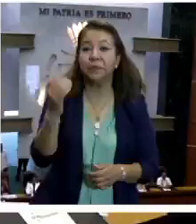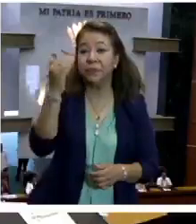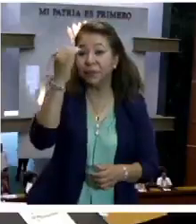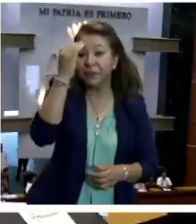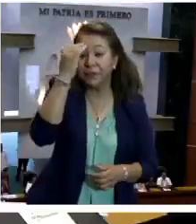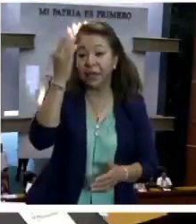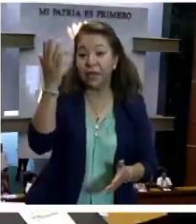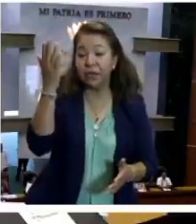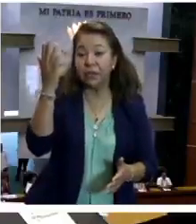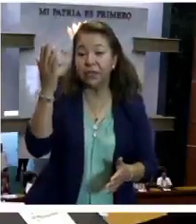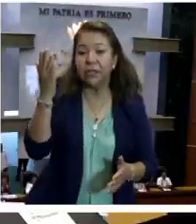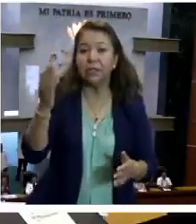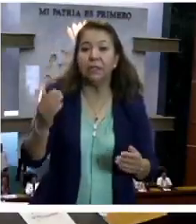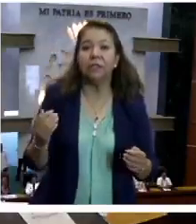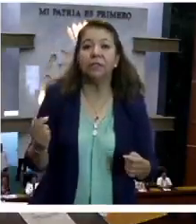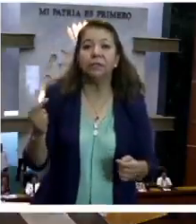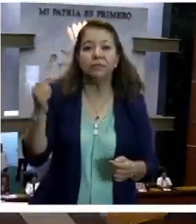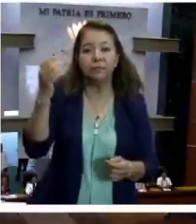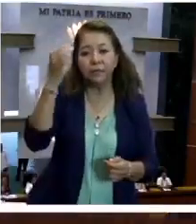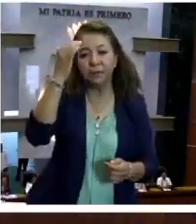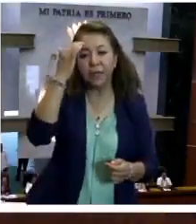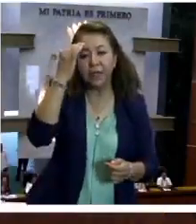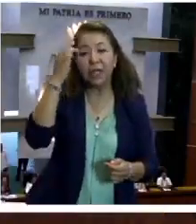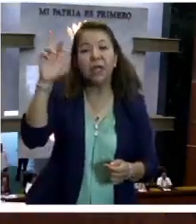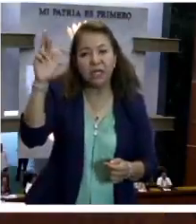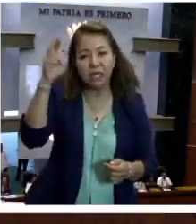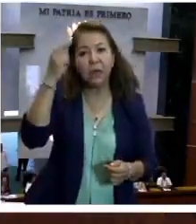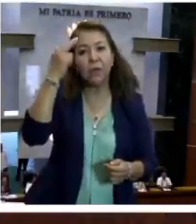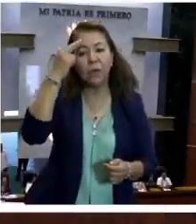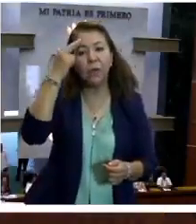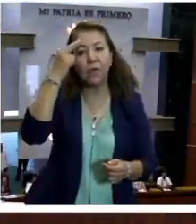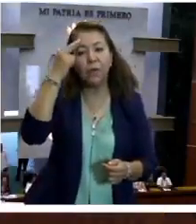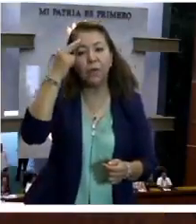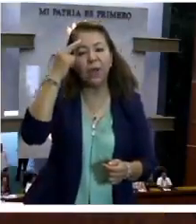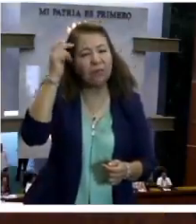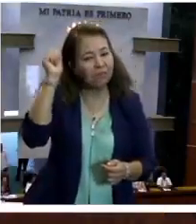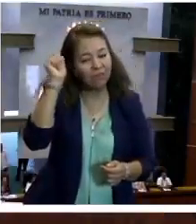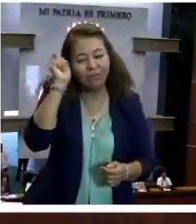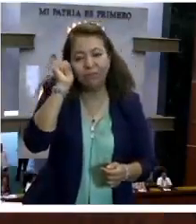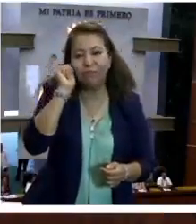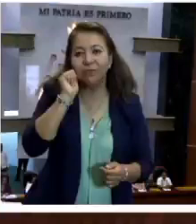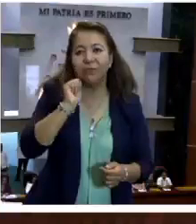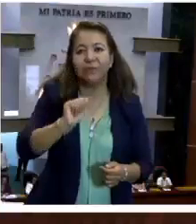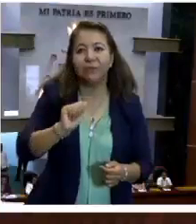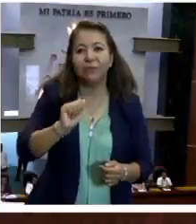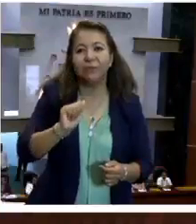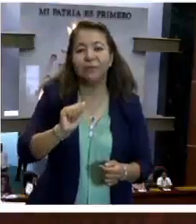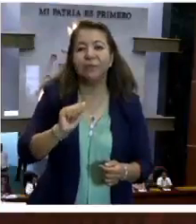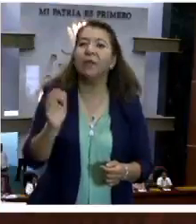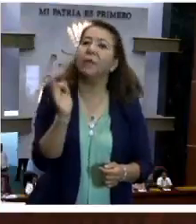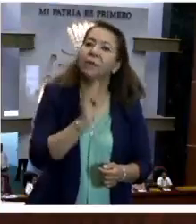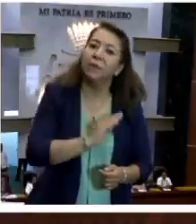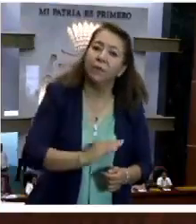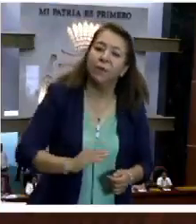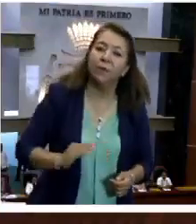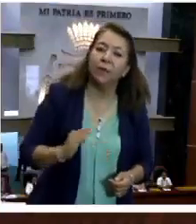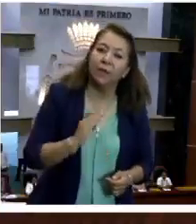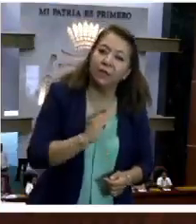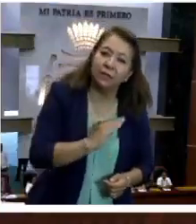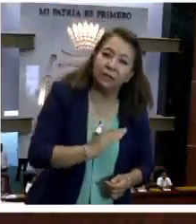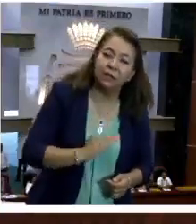grabada en su mente, en su memoria, en su corazón, por toda la vida. Felicito